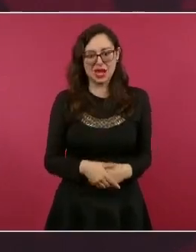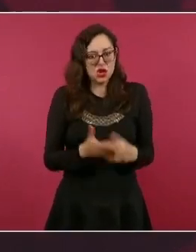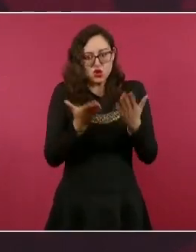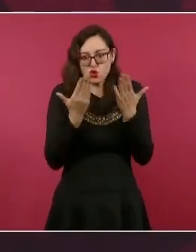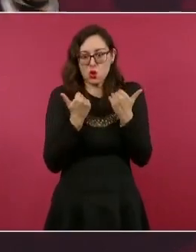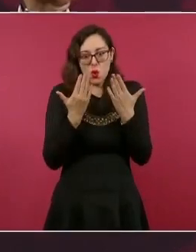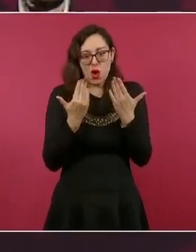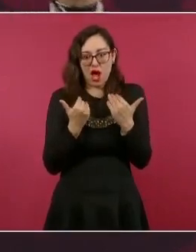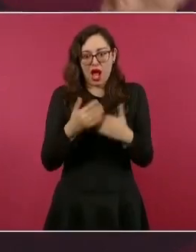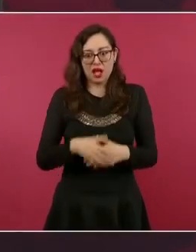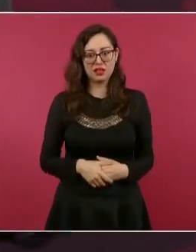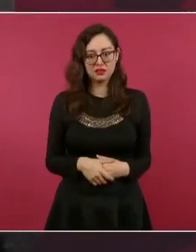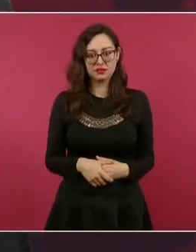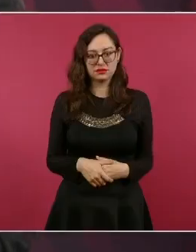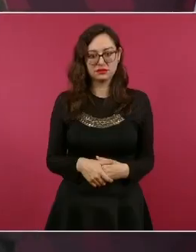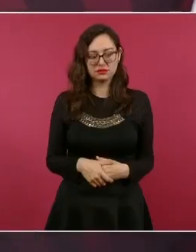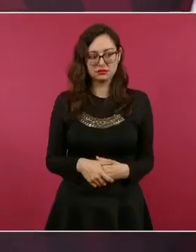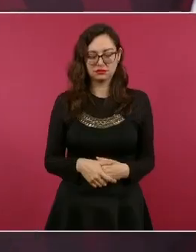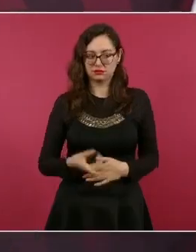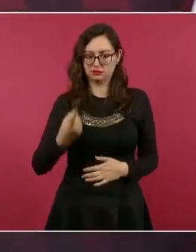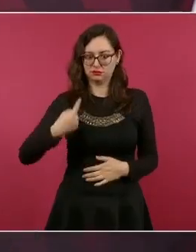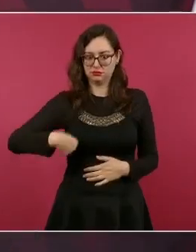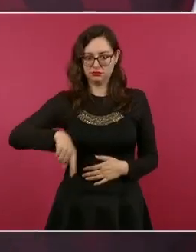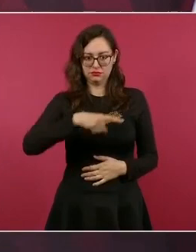y que ya con eso quedaban conformes.